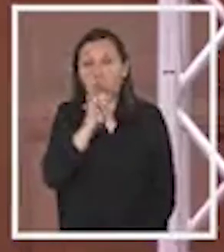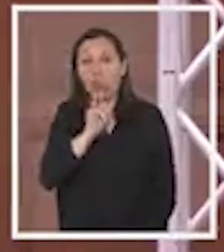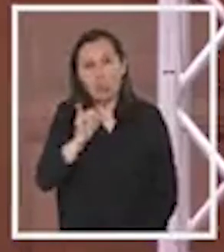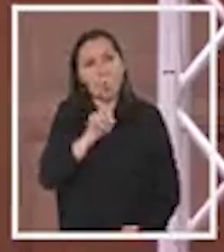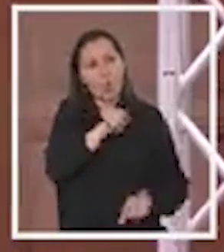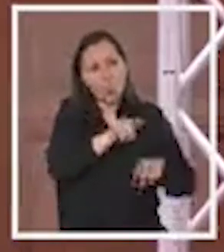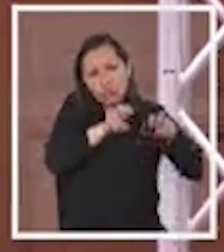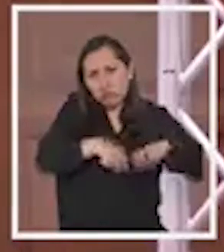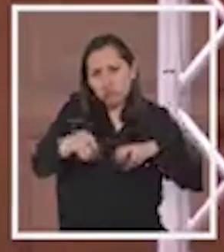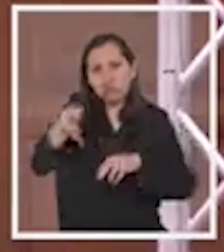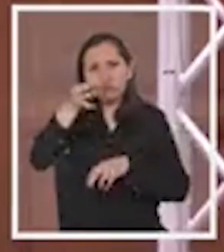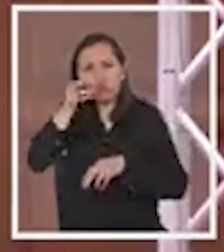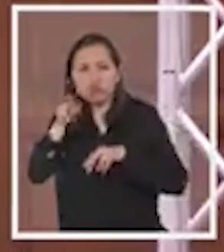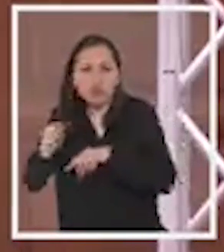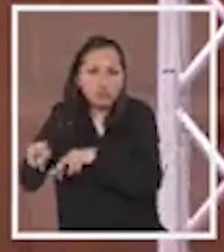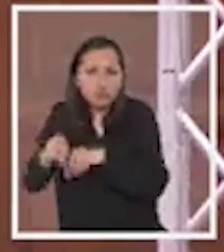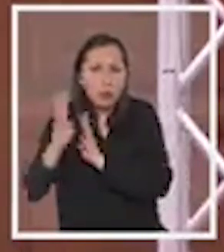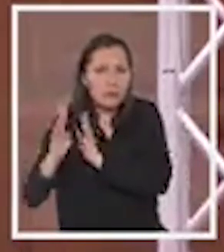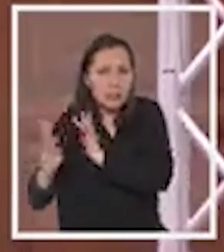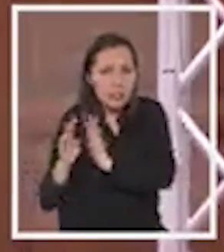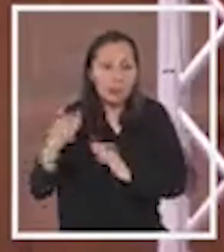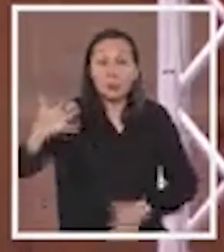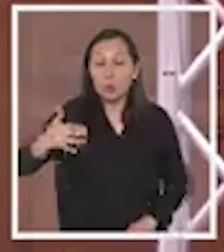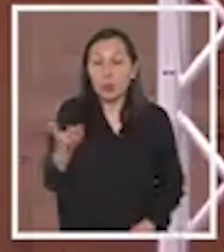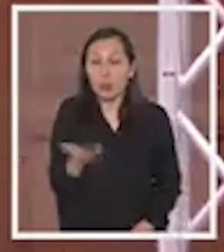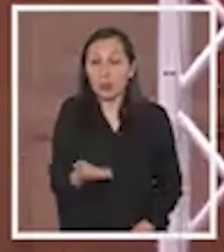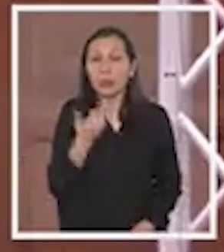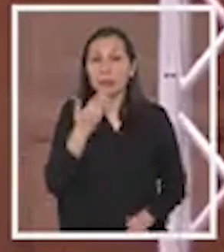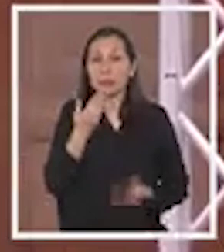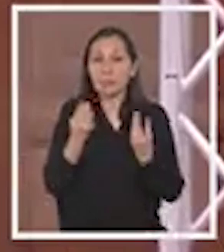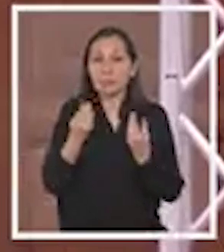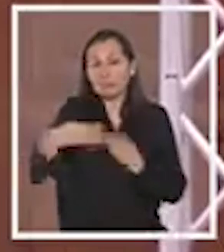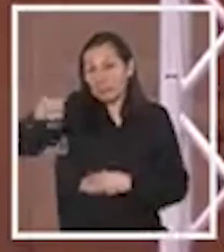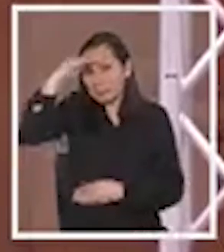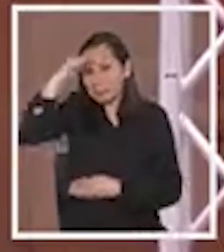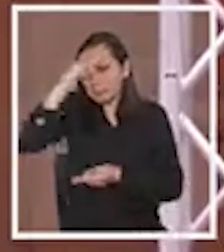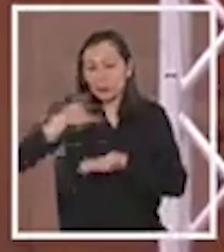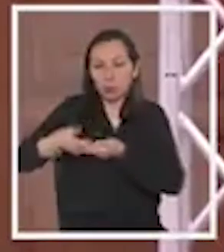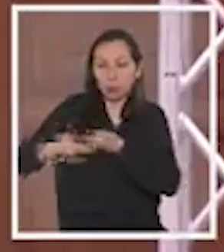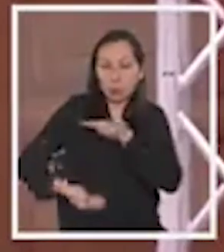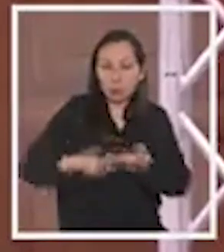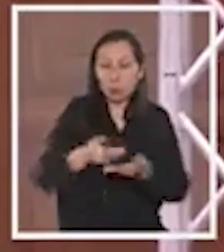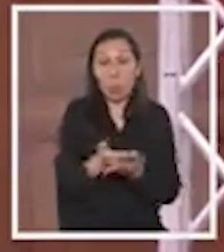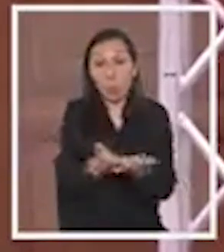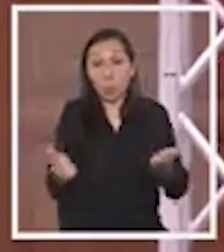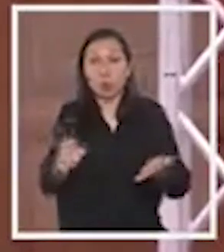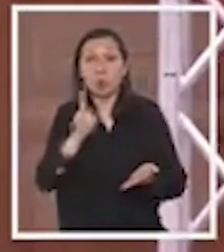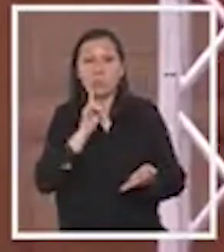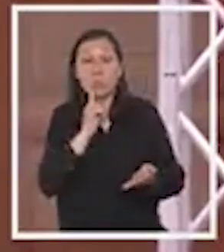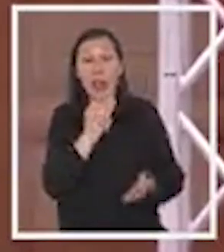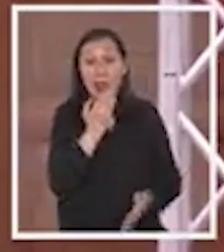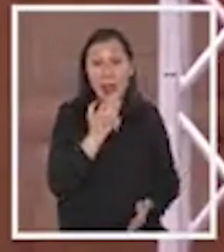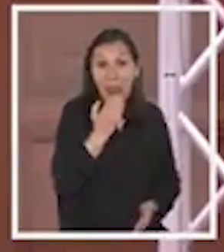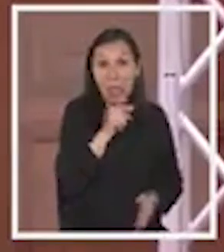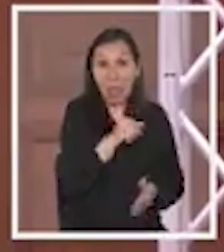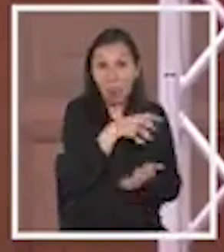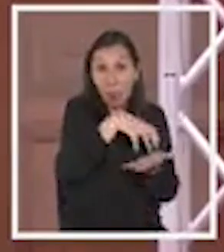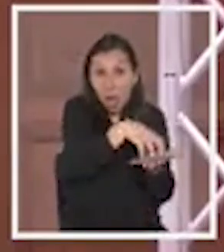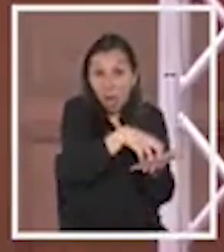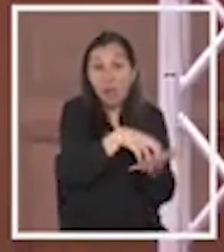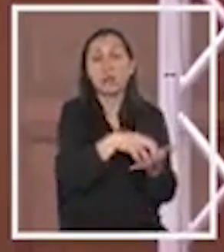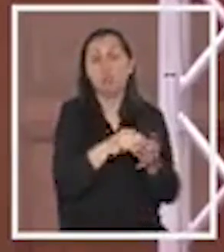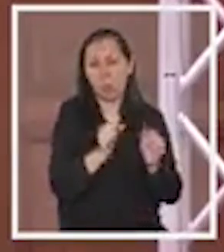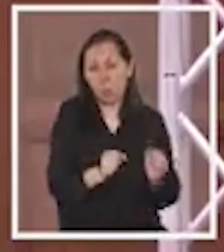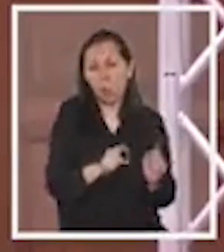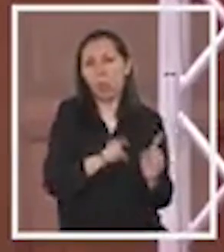la feria es importante. Porque acá además se traspasan experiencias. Lo que ustedes pueden tener en La Legua puede ser complementario